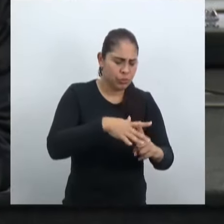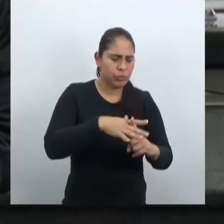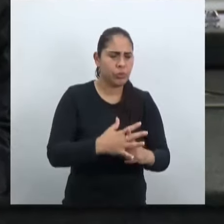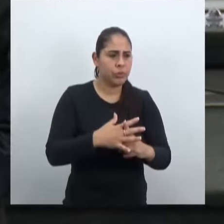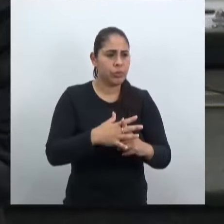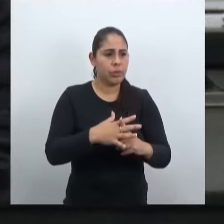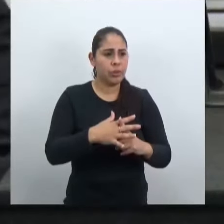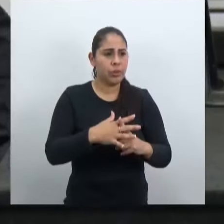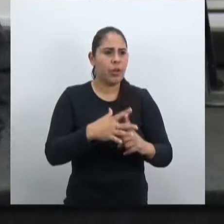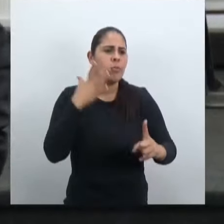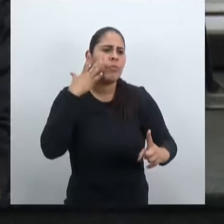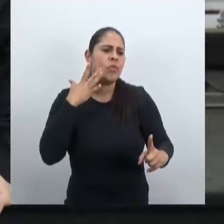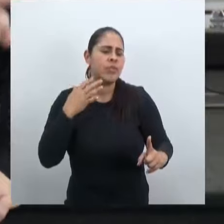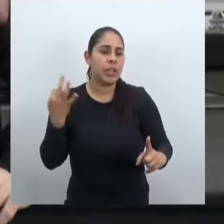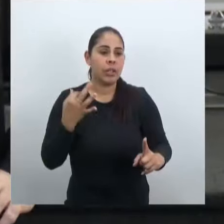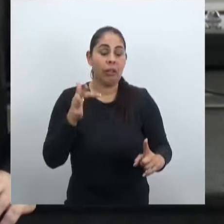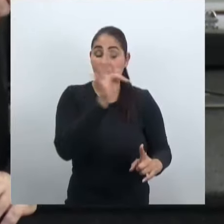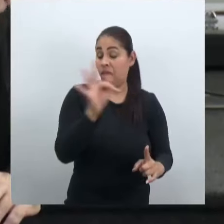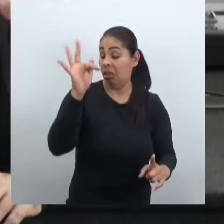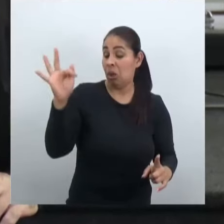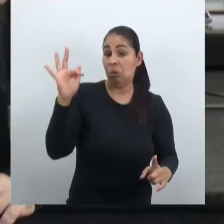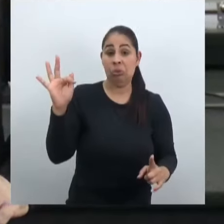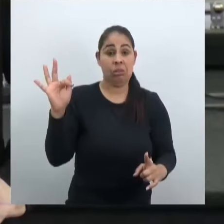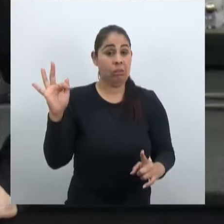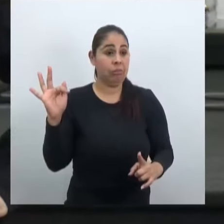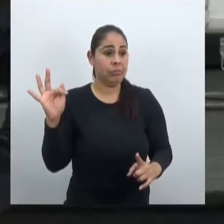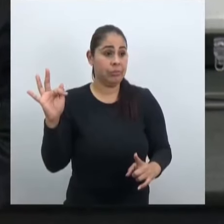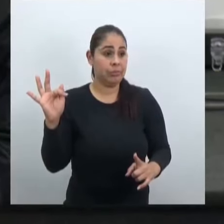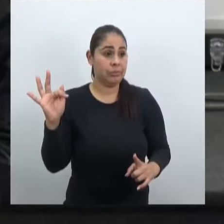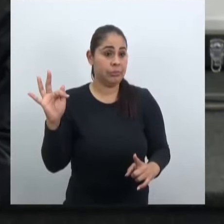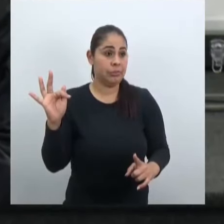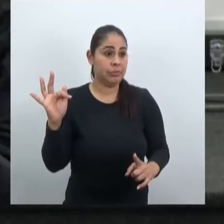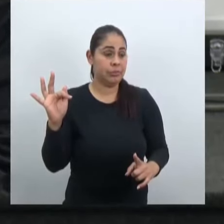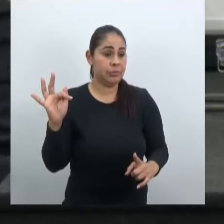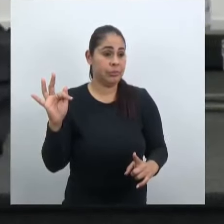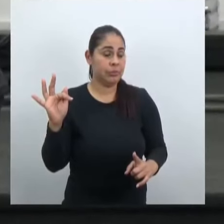purifica tu teología. Si no me crees, me vais a hacer un favor. ¿Me hacéis un favor?